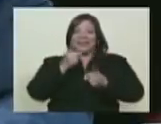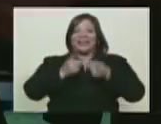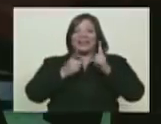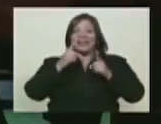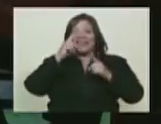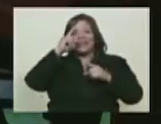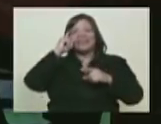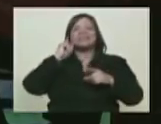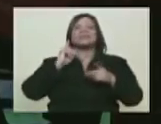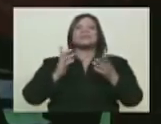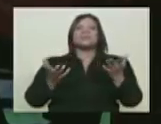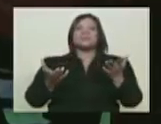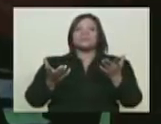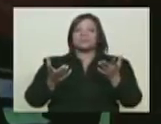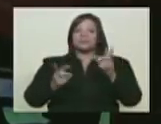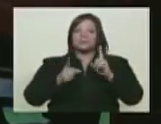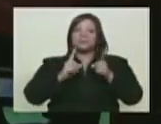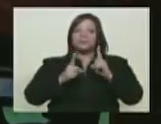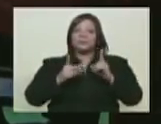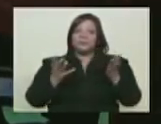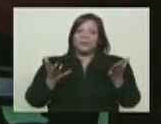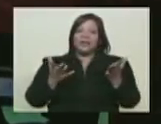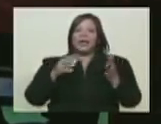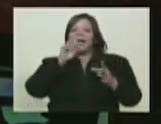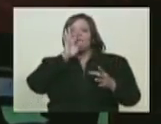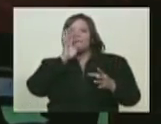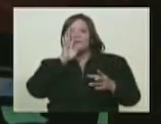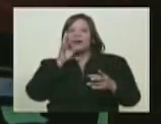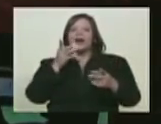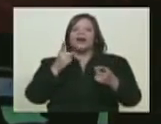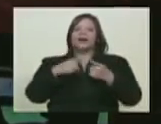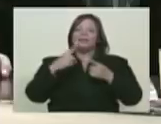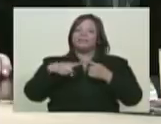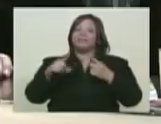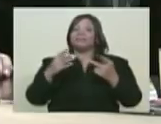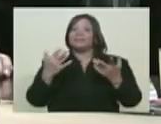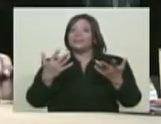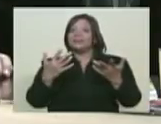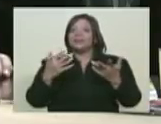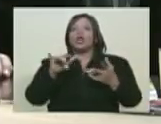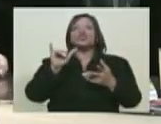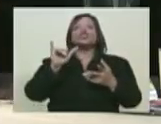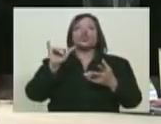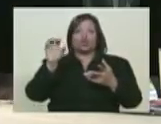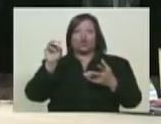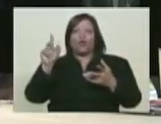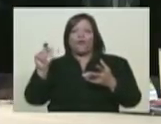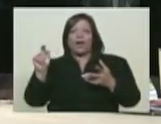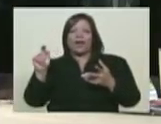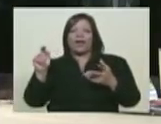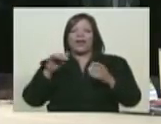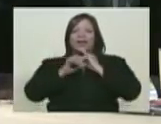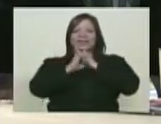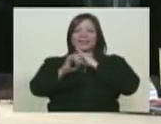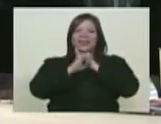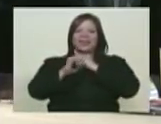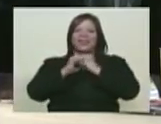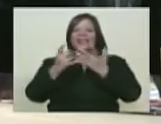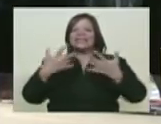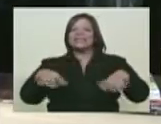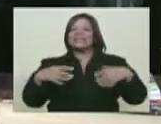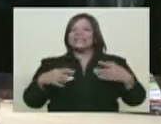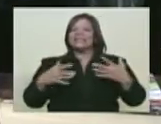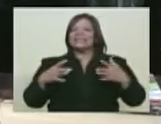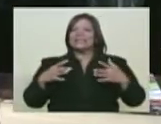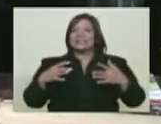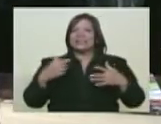sobre Periscope, la... Periscope, Facebook. Estamos usando el canal de YouTube. La Brigada para Leer en Libertad tiene un canal